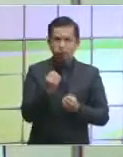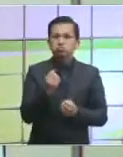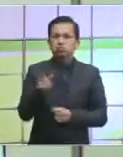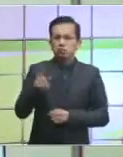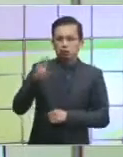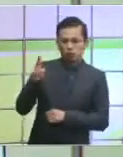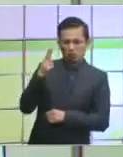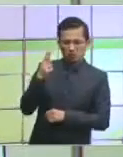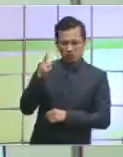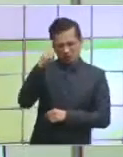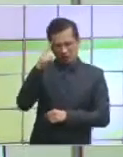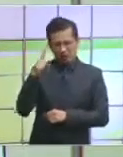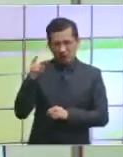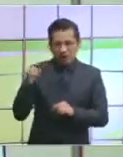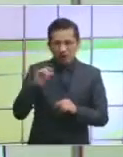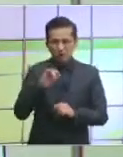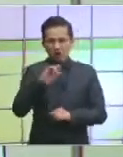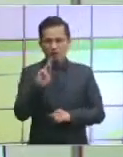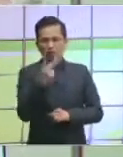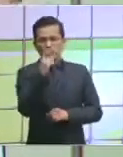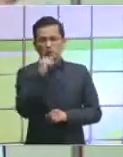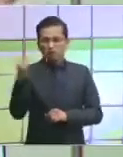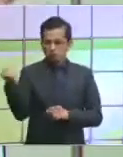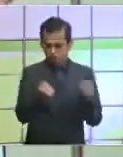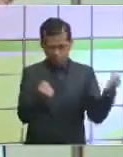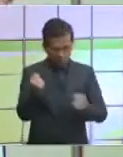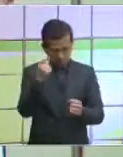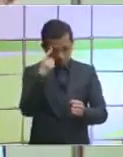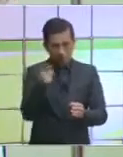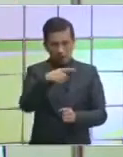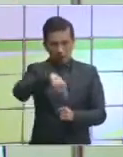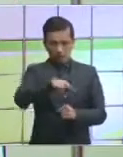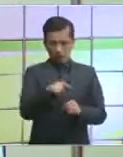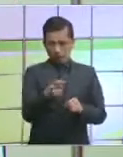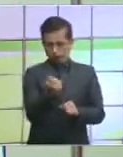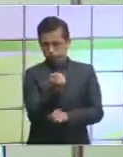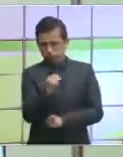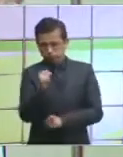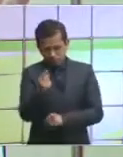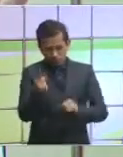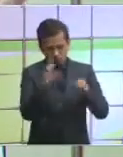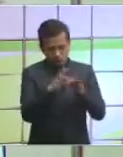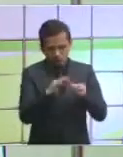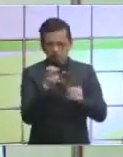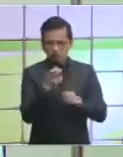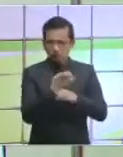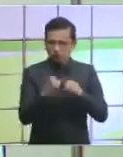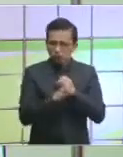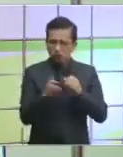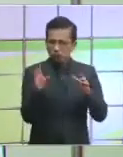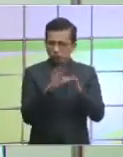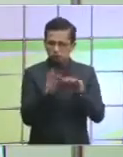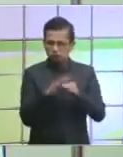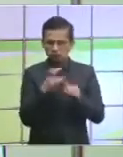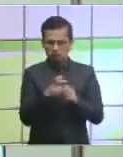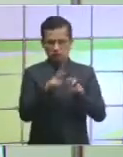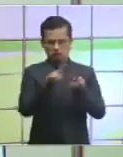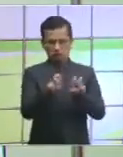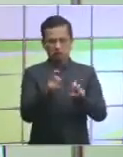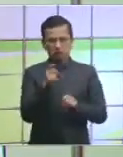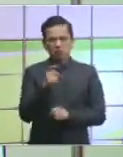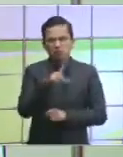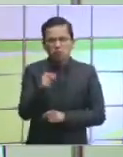universidad nacional del instituto politécnico a expresarnos estas condiciones a hablar de los temas tuvimos la oportunidad de